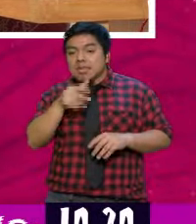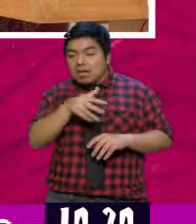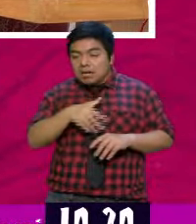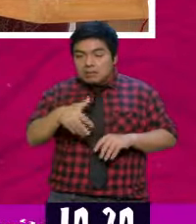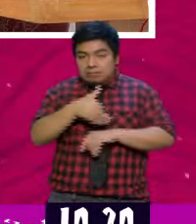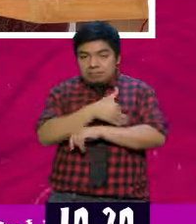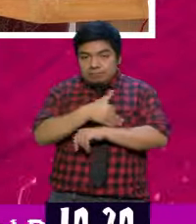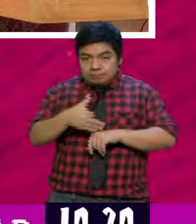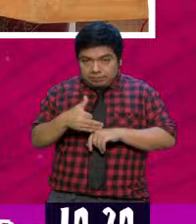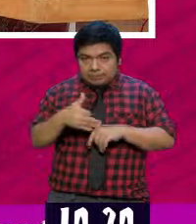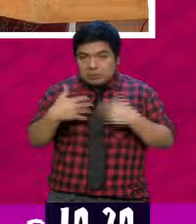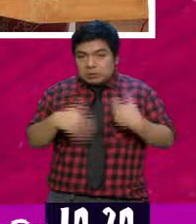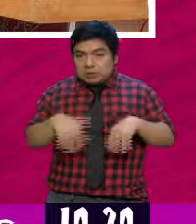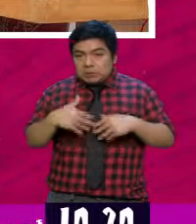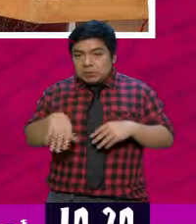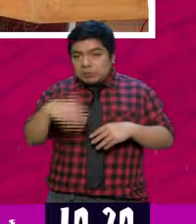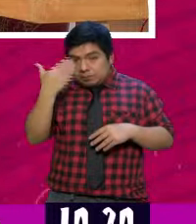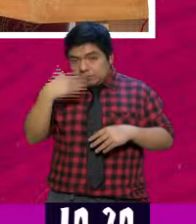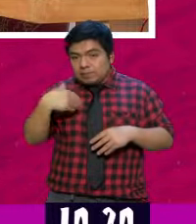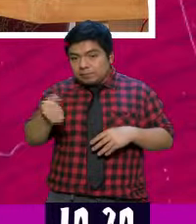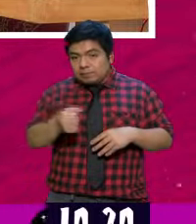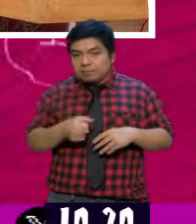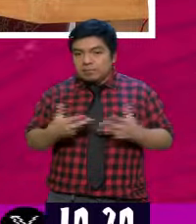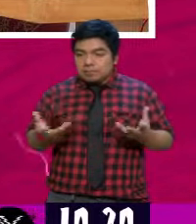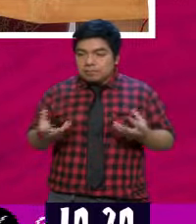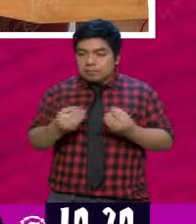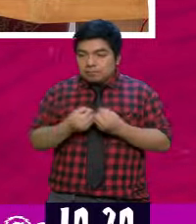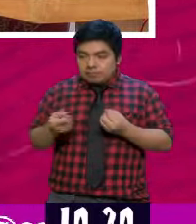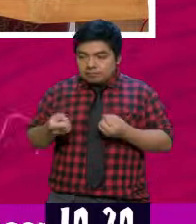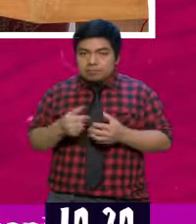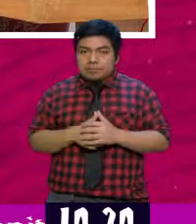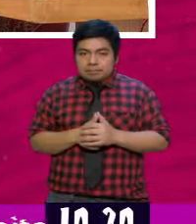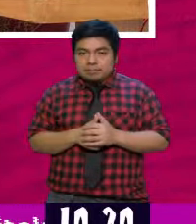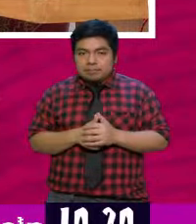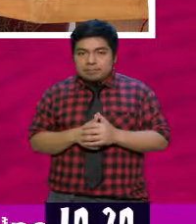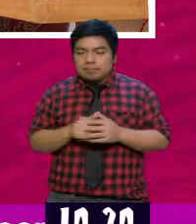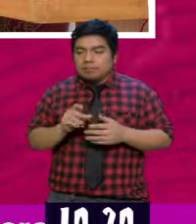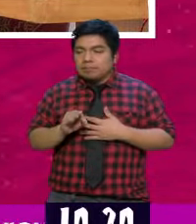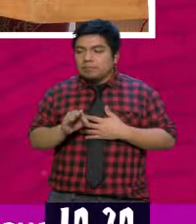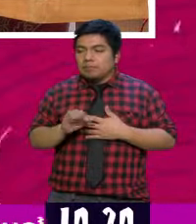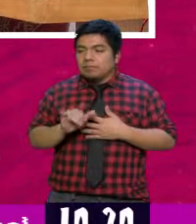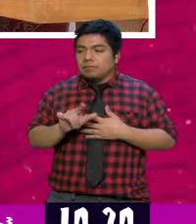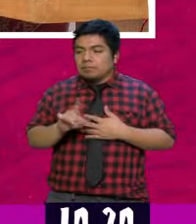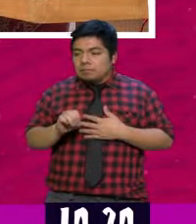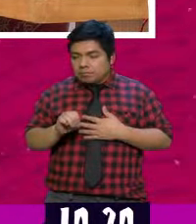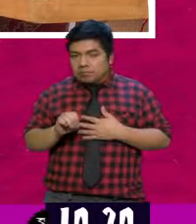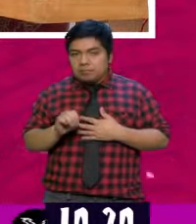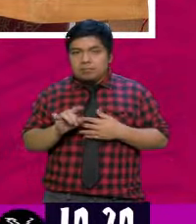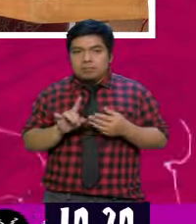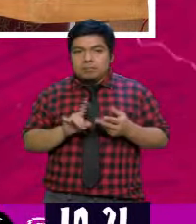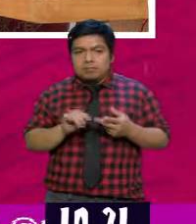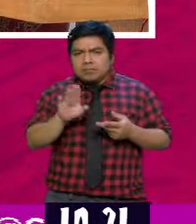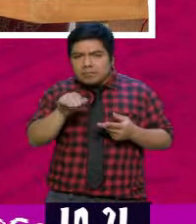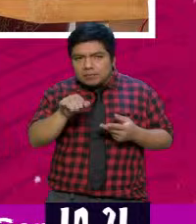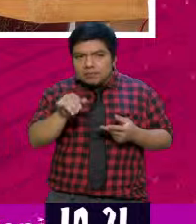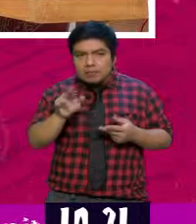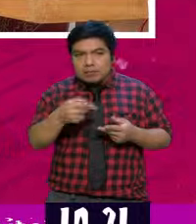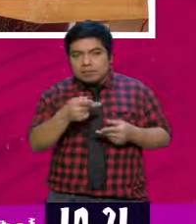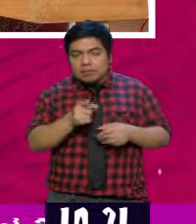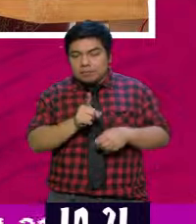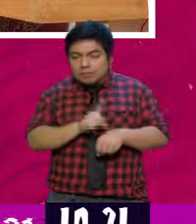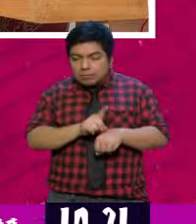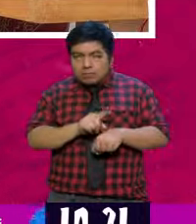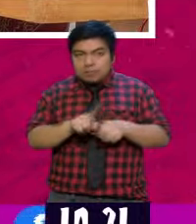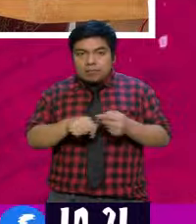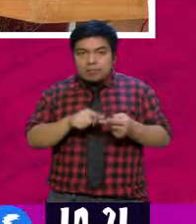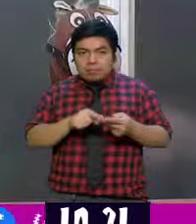todos los súper talentosos que crecieron con la señora. Wow. Oye, los Filio. Sí, oiga, qué bonito. Días y horas,